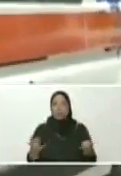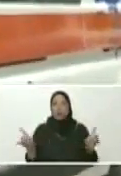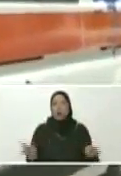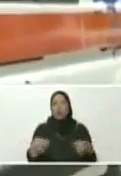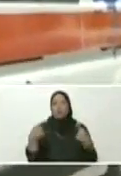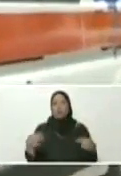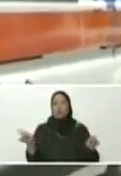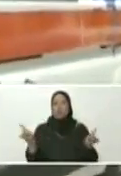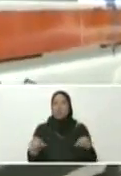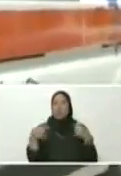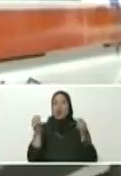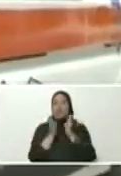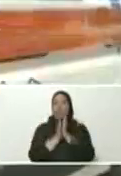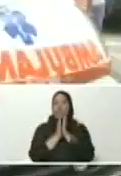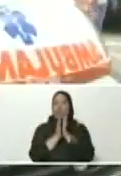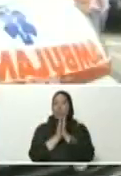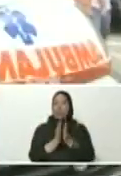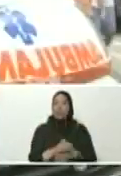¡Música!